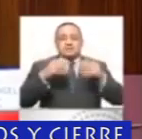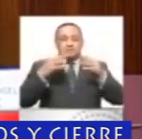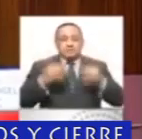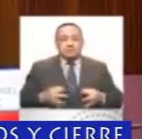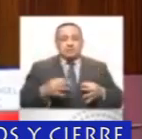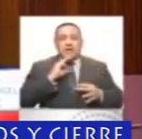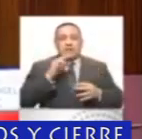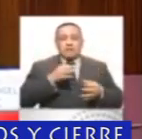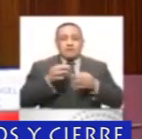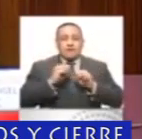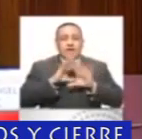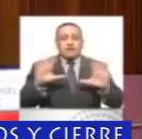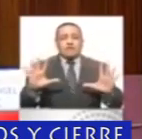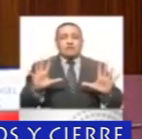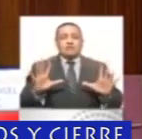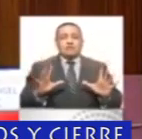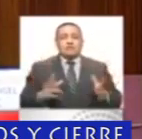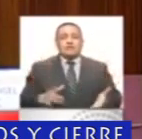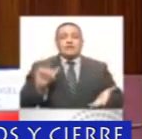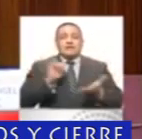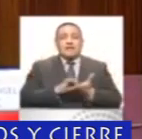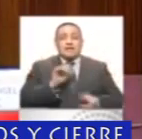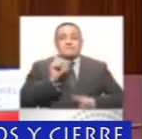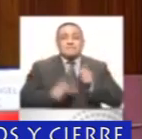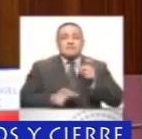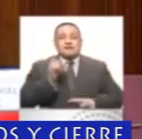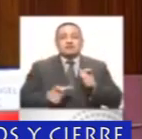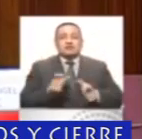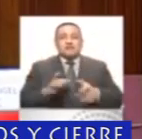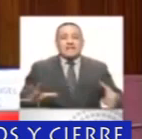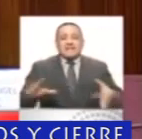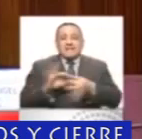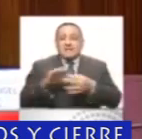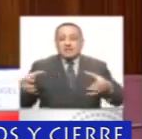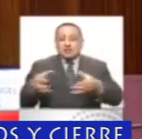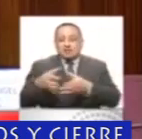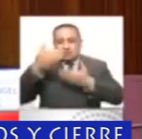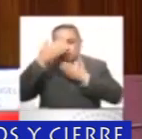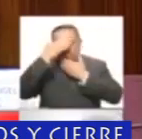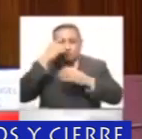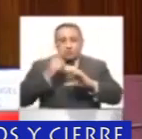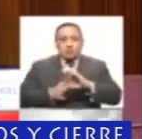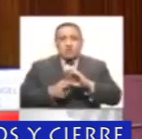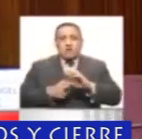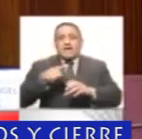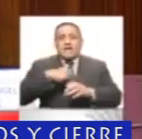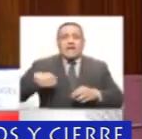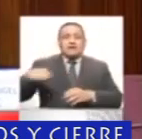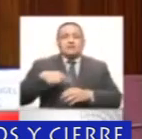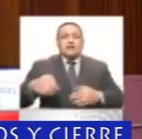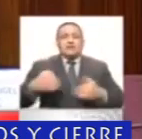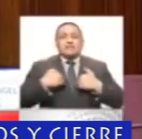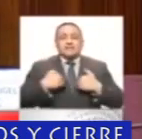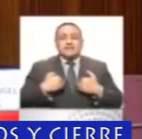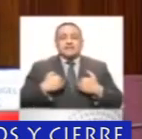merituando de que personas ligadas a Sendero Luminoso van a